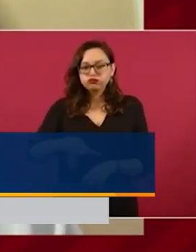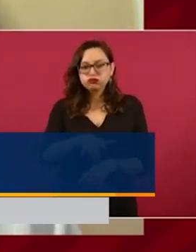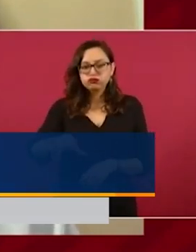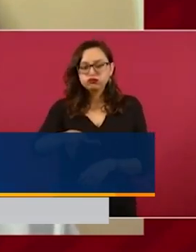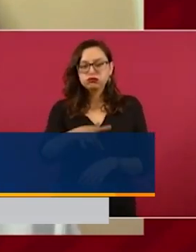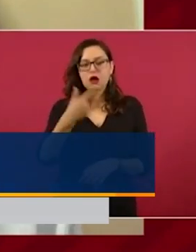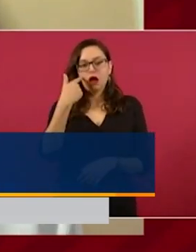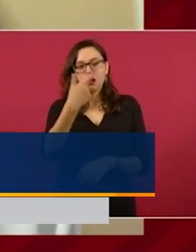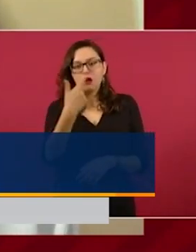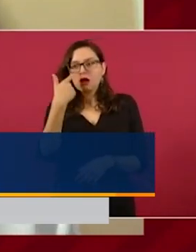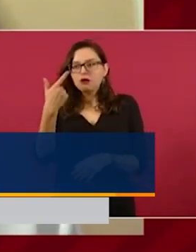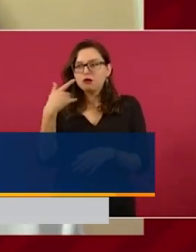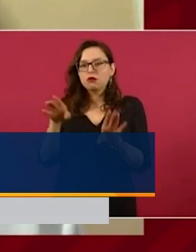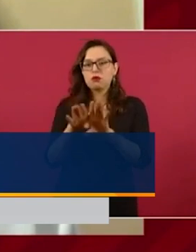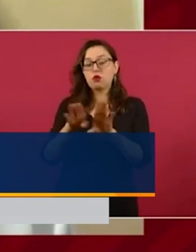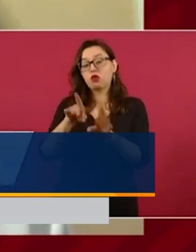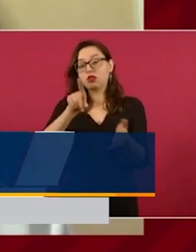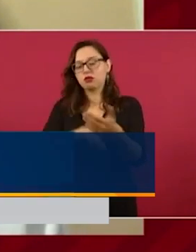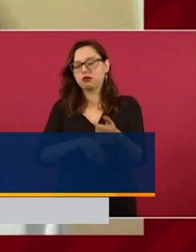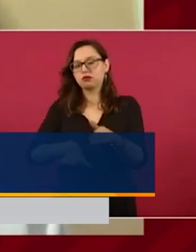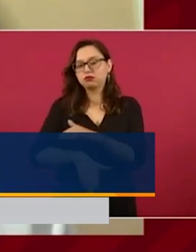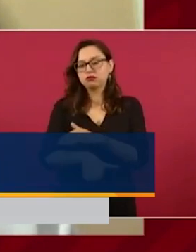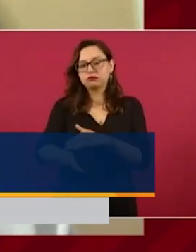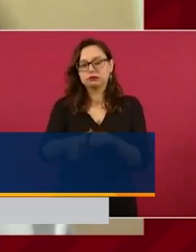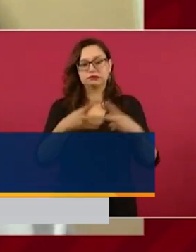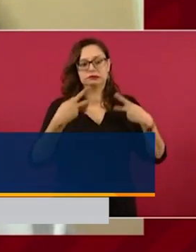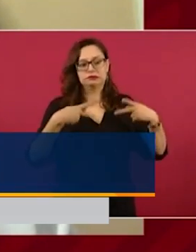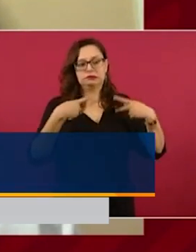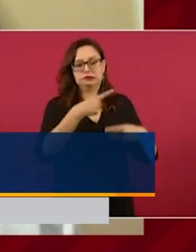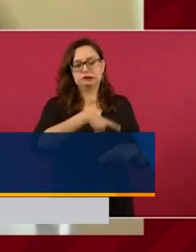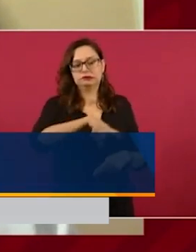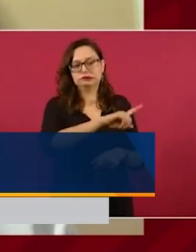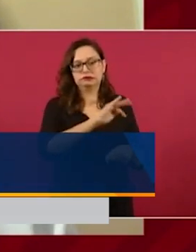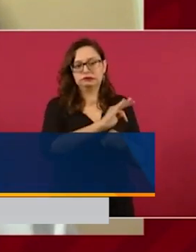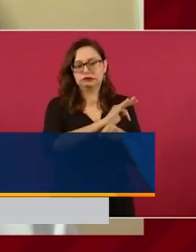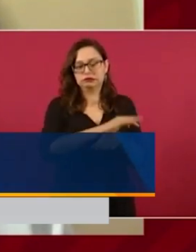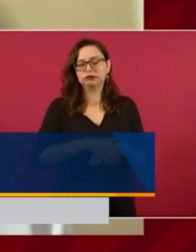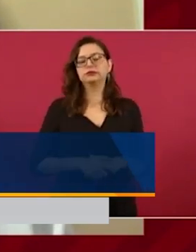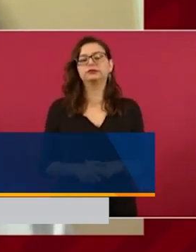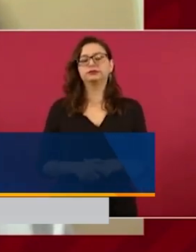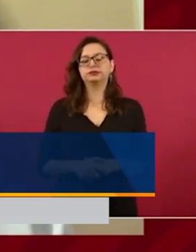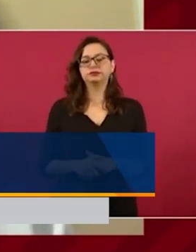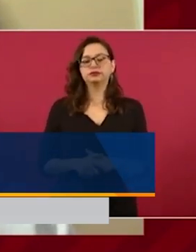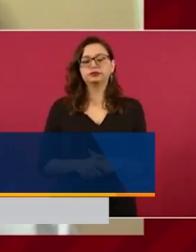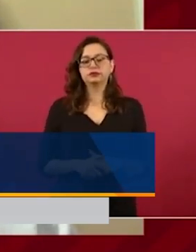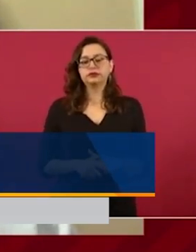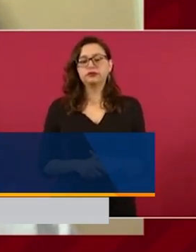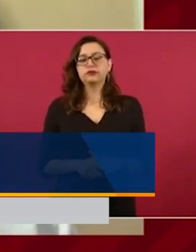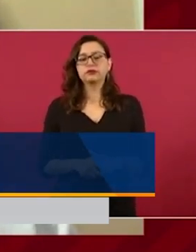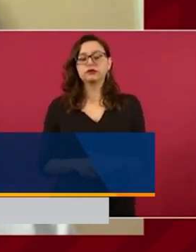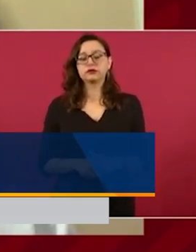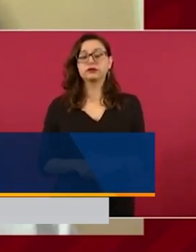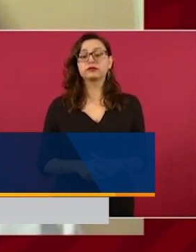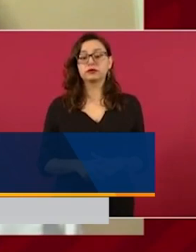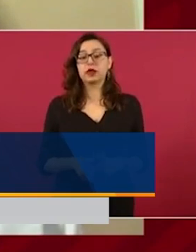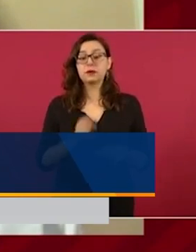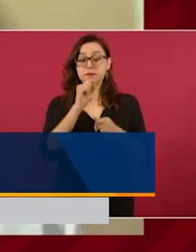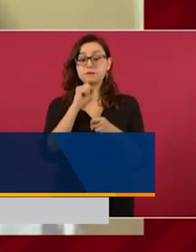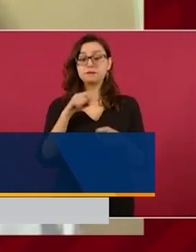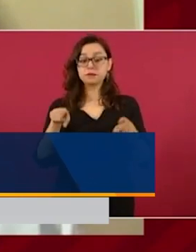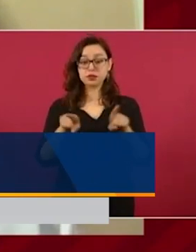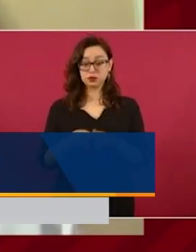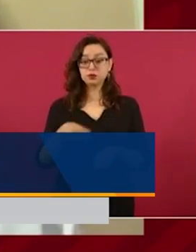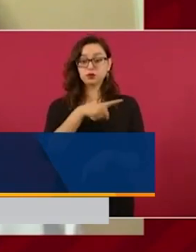Por último, señor presidente, informa usted que la fuerza de tarea en este momento aquí en la mina de